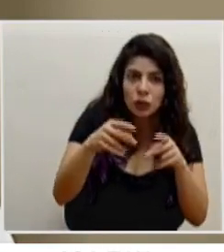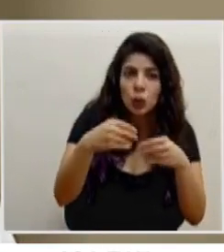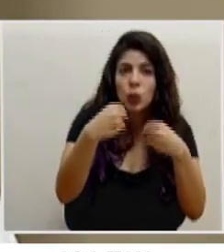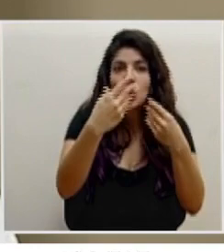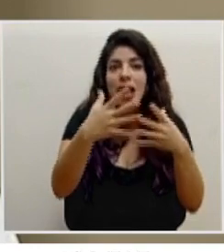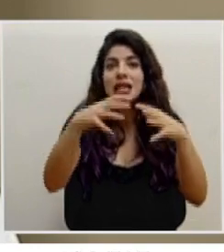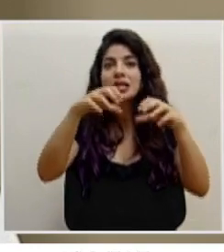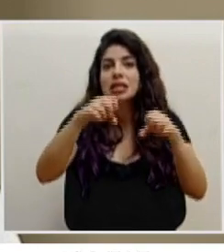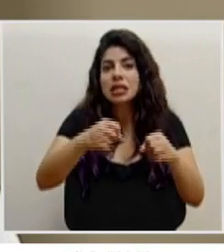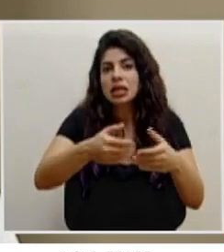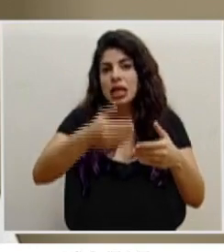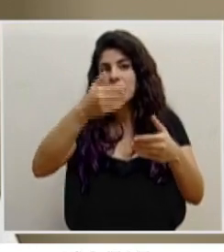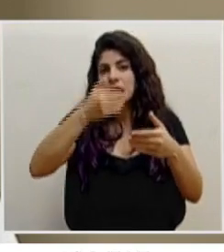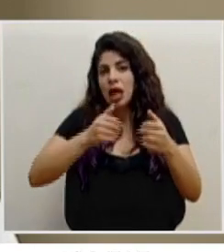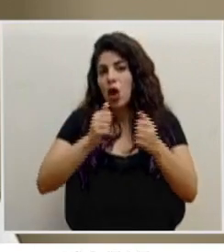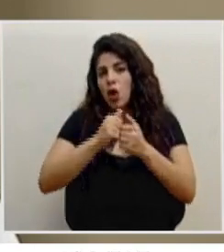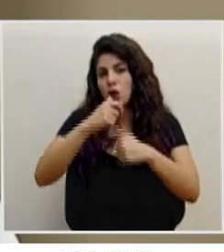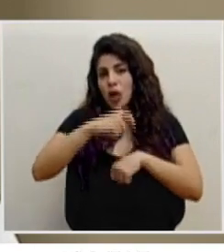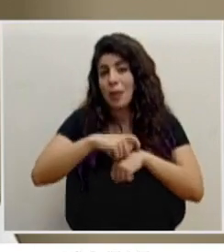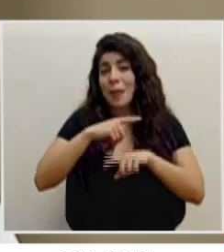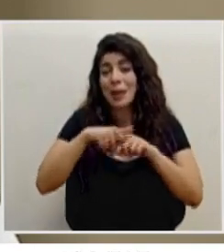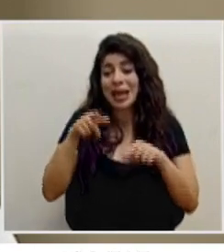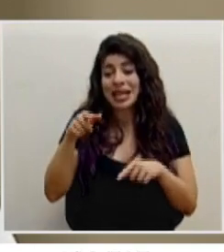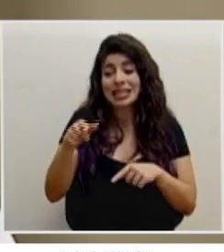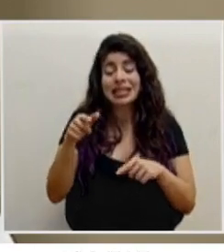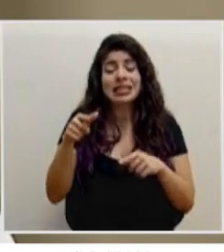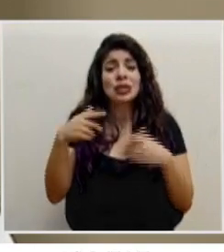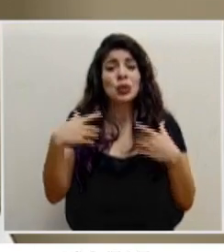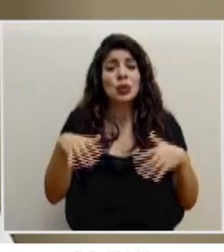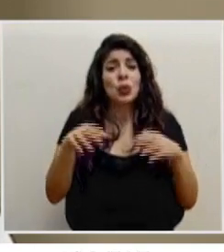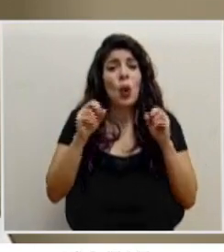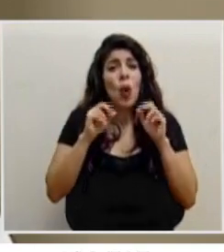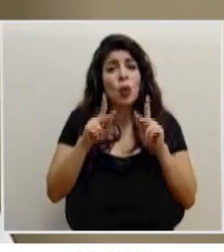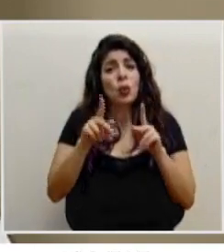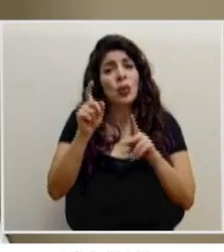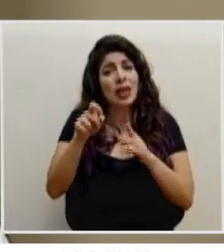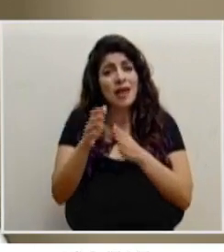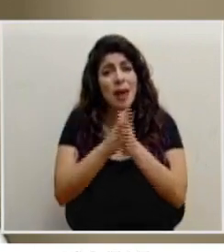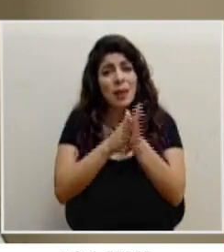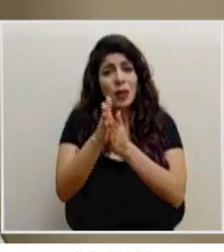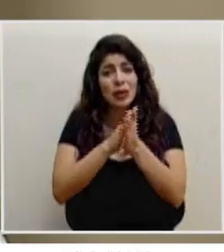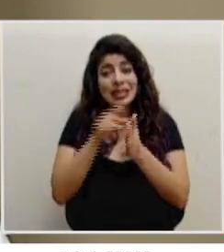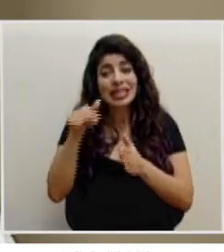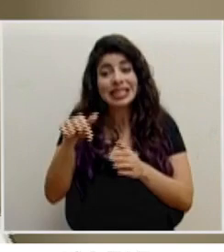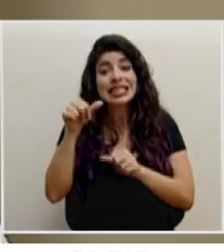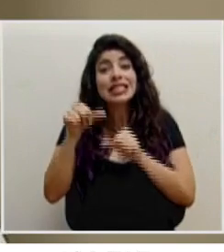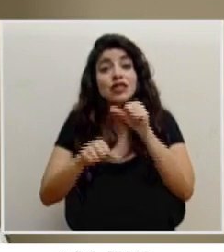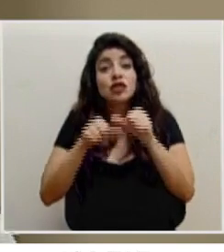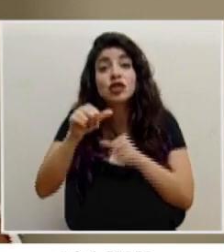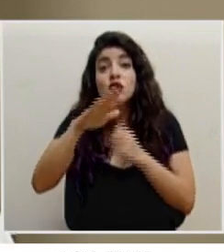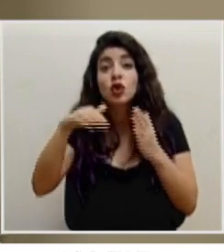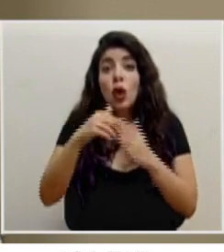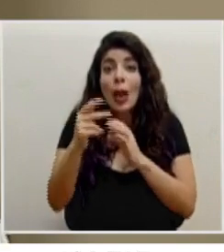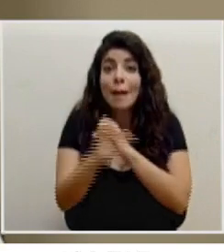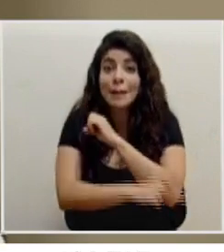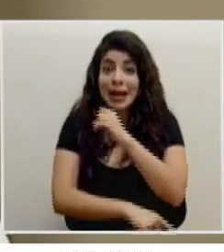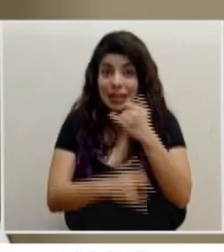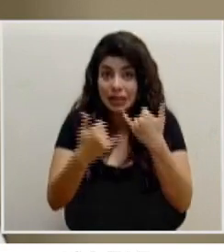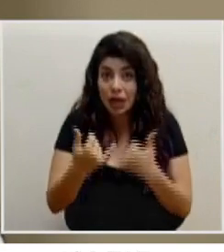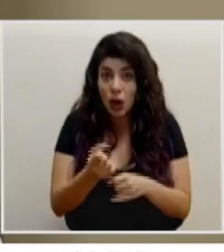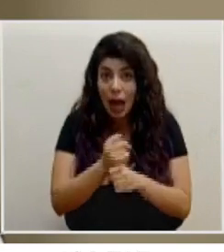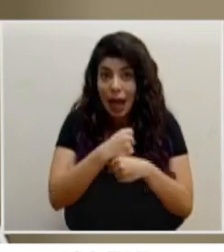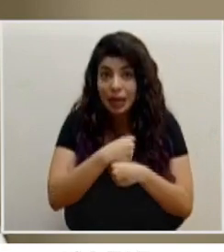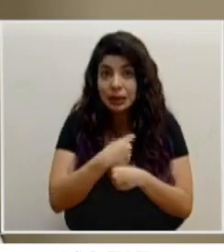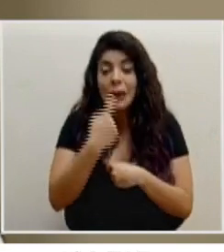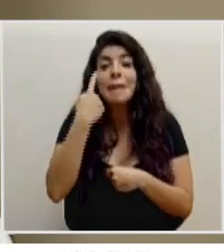cita con tiempo, pero es una oportunidad que hay que aprovechar. Y es un esfuerzo país que se está haciendo